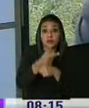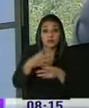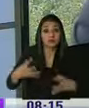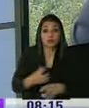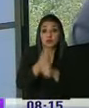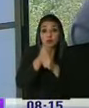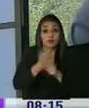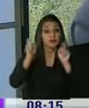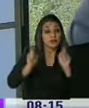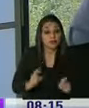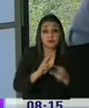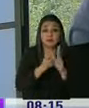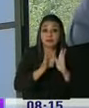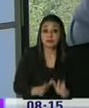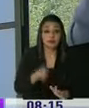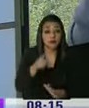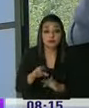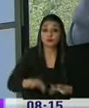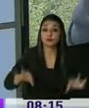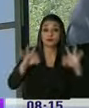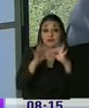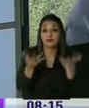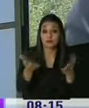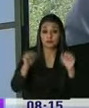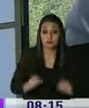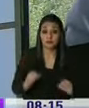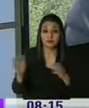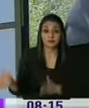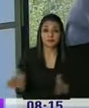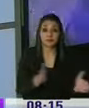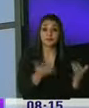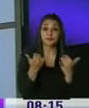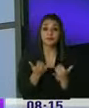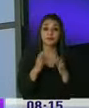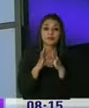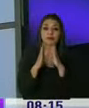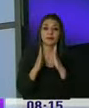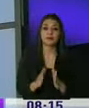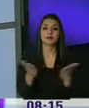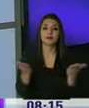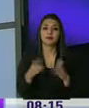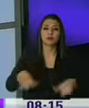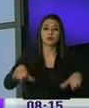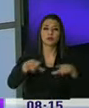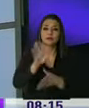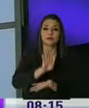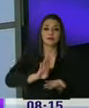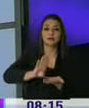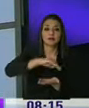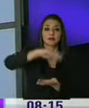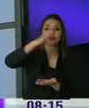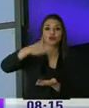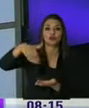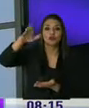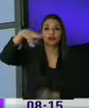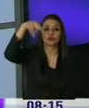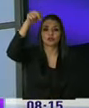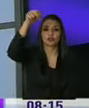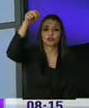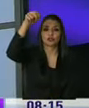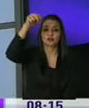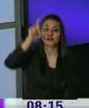a los vecinos. Esa es la parte importante. Vamos con Sofía Vintimilla. Ella está justamente en el barrio Colinas del Norte, eso es bien al norte.